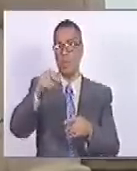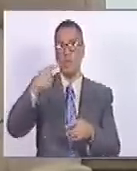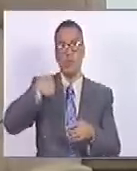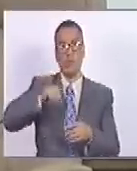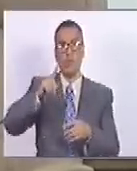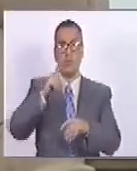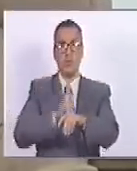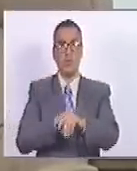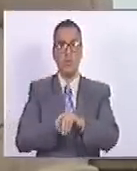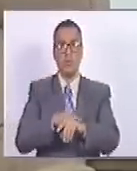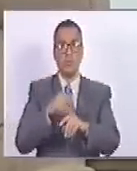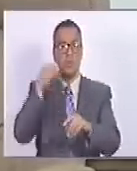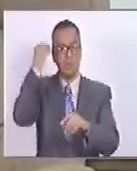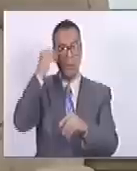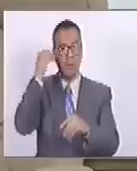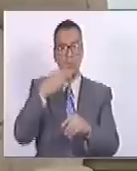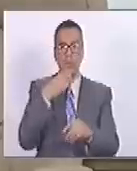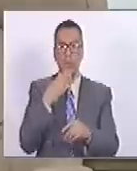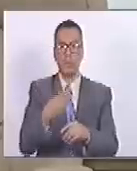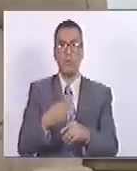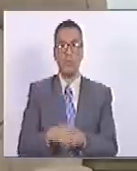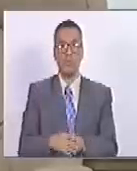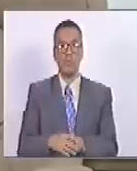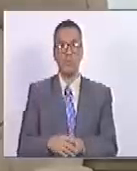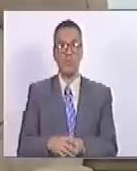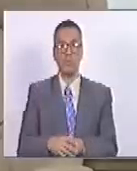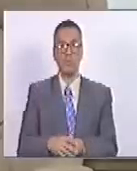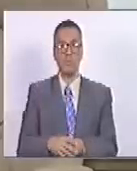tiempo para considerar su solicitud.